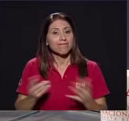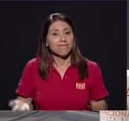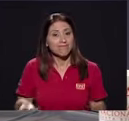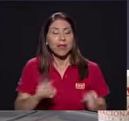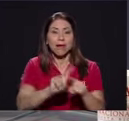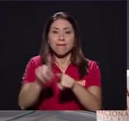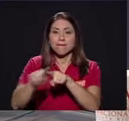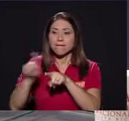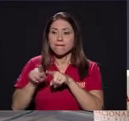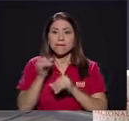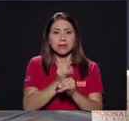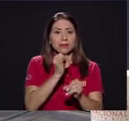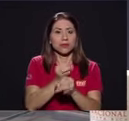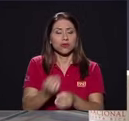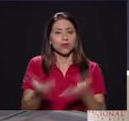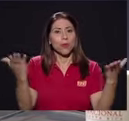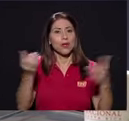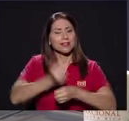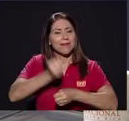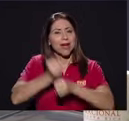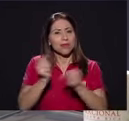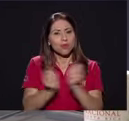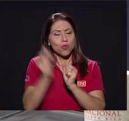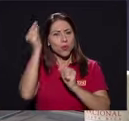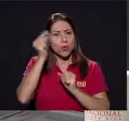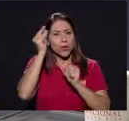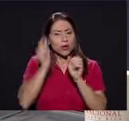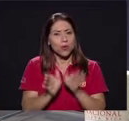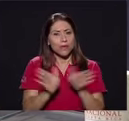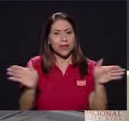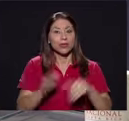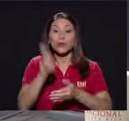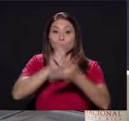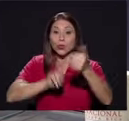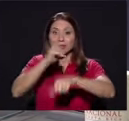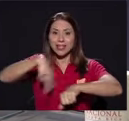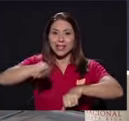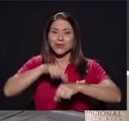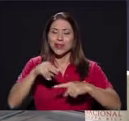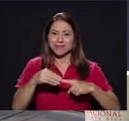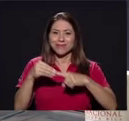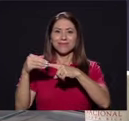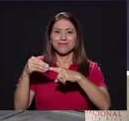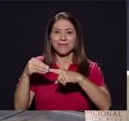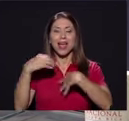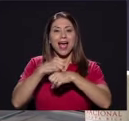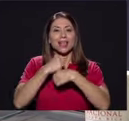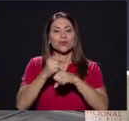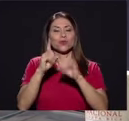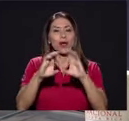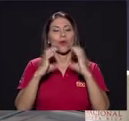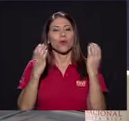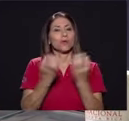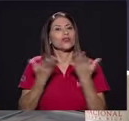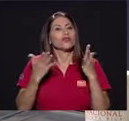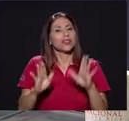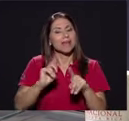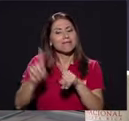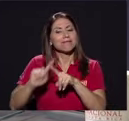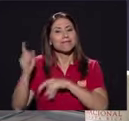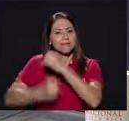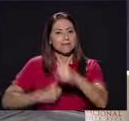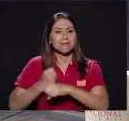sido la excepción, hay varias instituciones públicas trabajando el tema de gobierno abierto. La Universidad Nacional particularmente ha creado una comisión que tiene